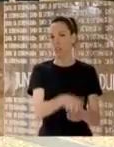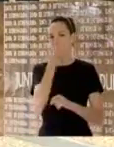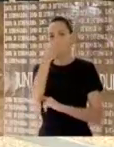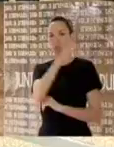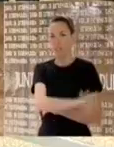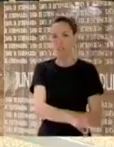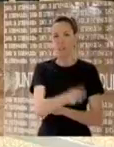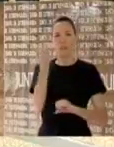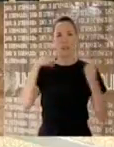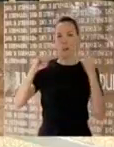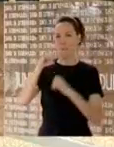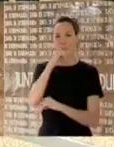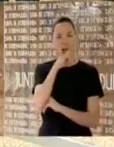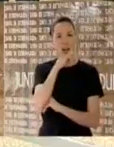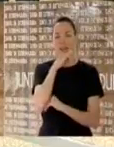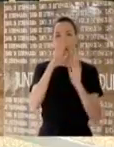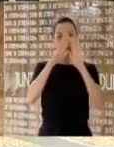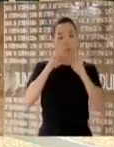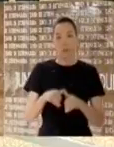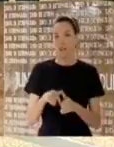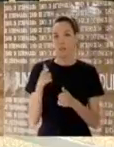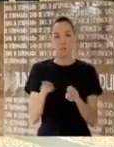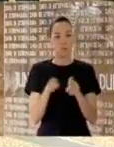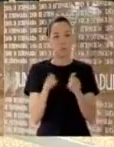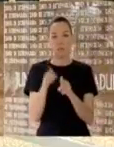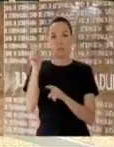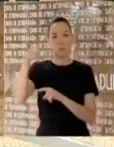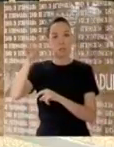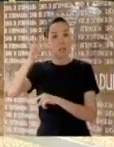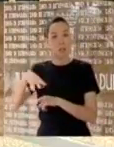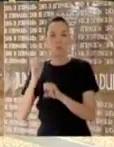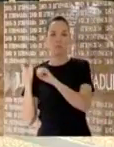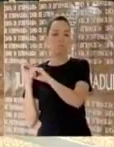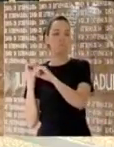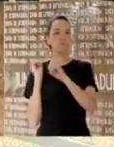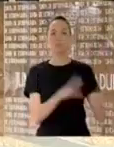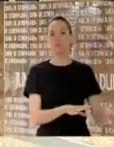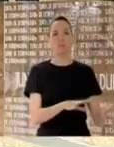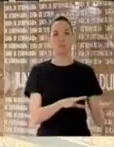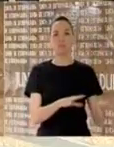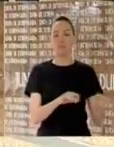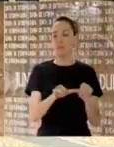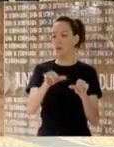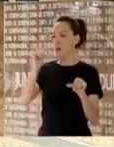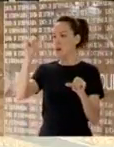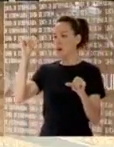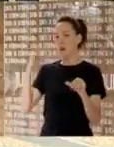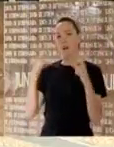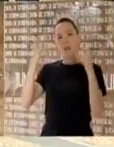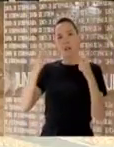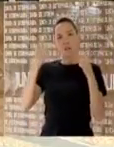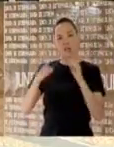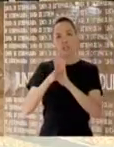por las formas y con el total abandono de cosas que tanto tiempo costaron construir, ¿no?